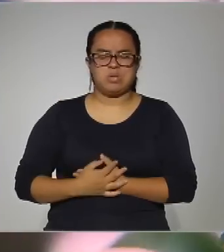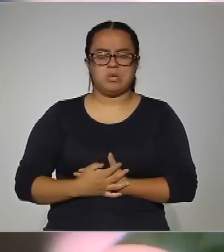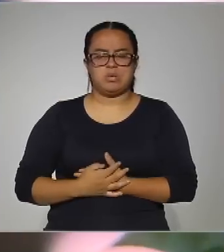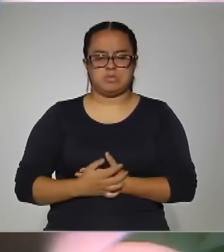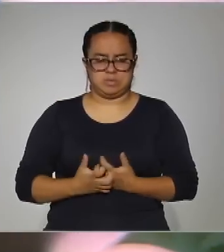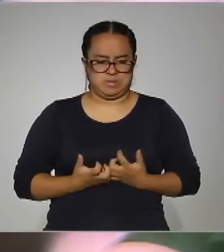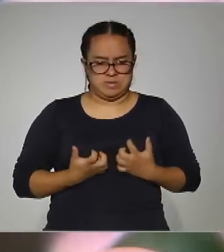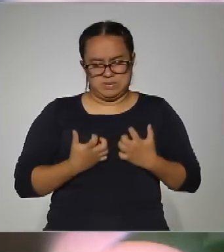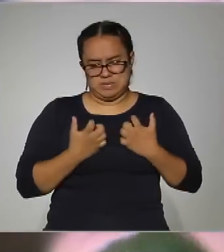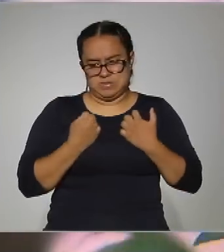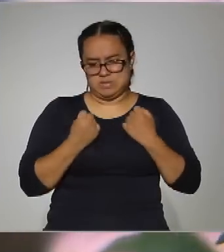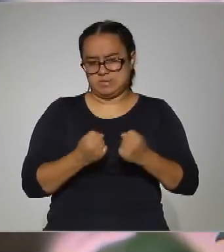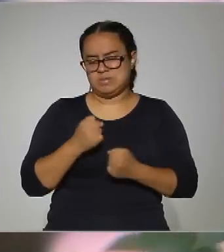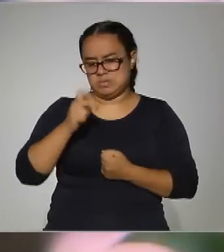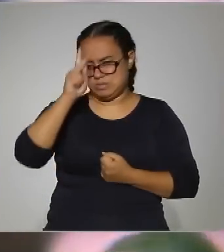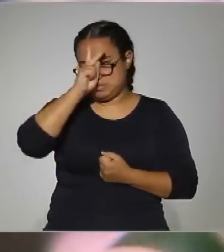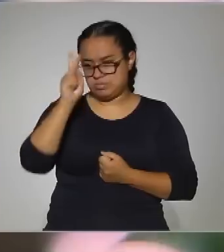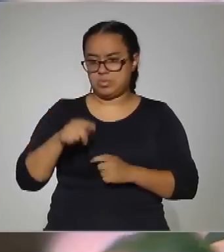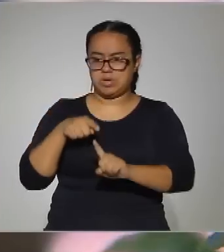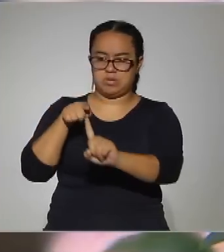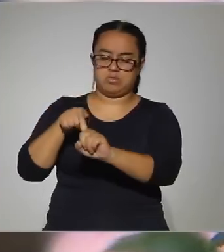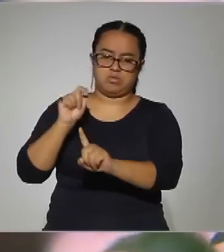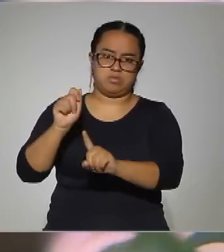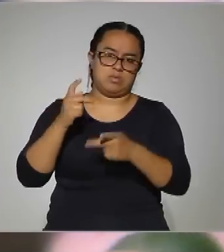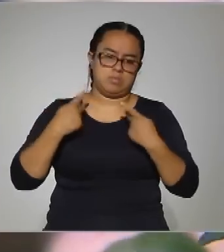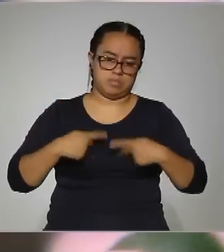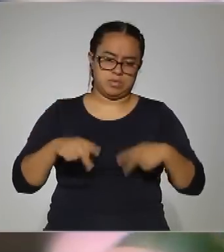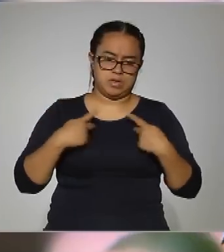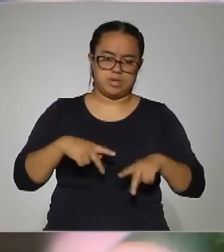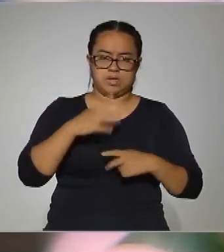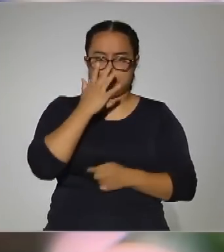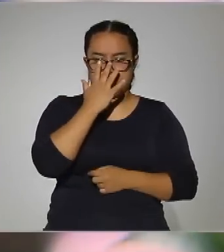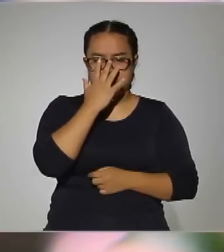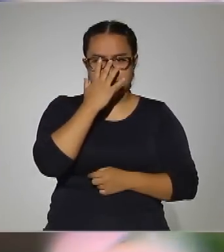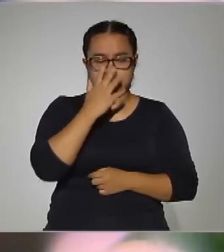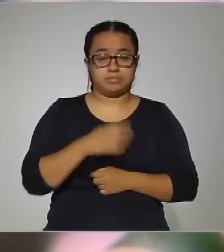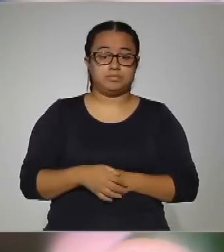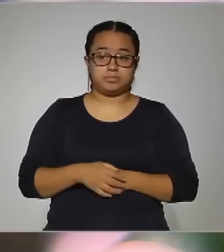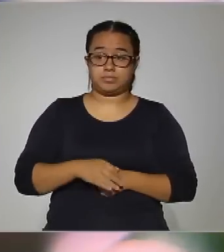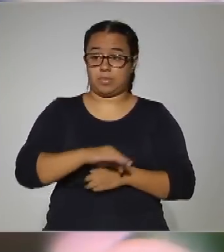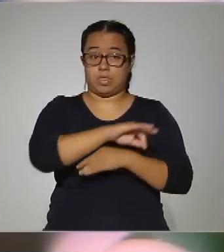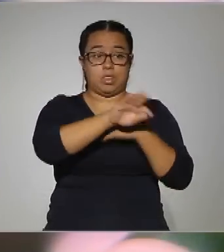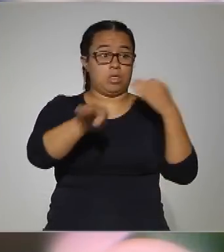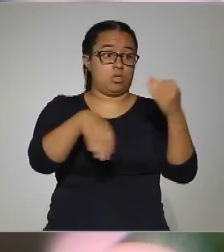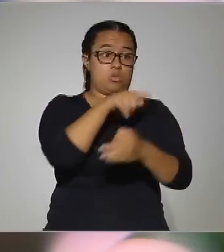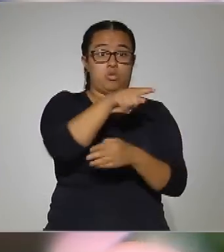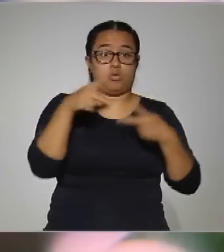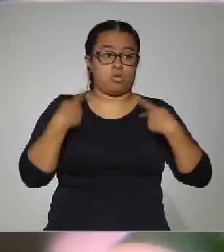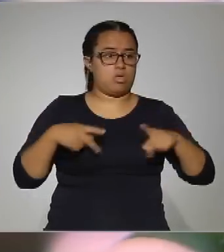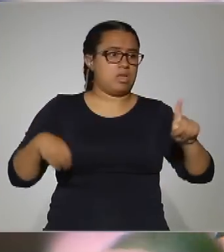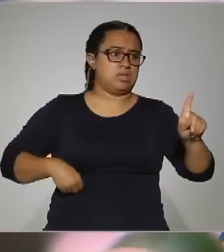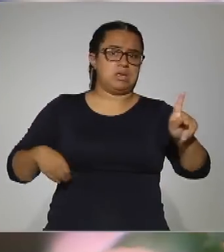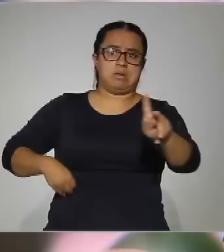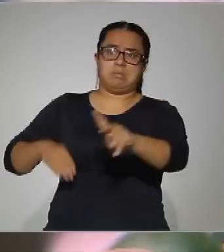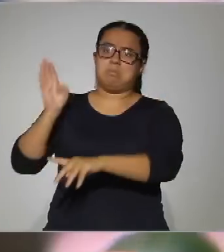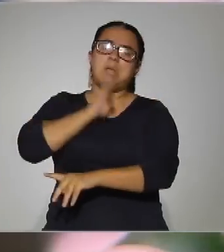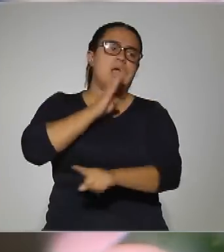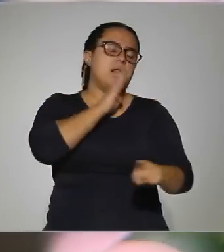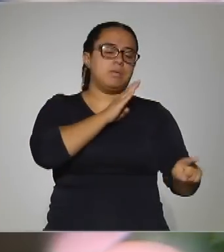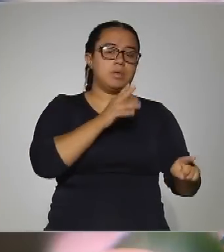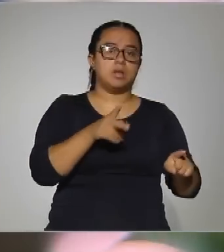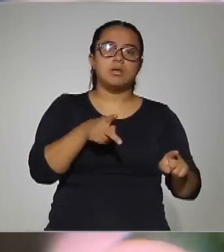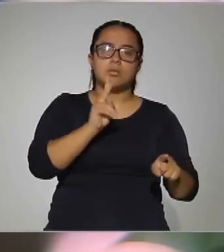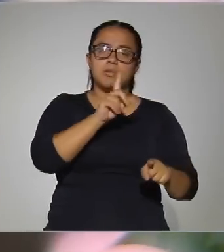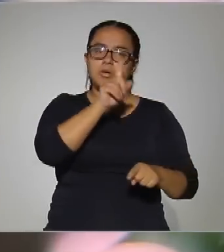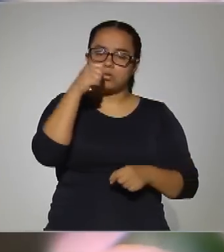de ira sobre esa persona, sobre la madre de mis hijos. Y culpaba a todo el mundo, ¿no? Y después yo me di cuenta de que